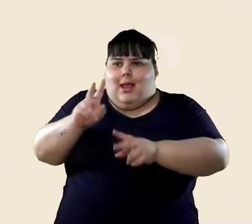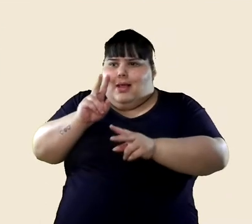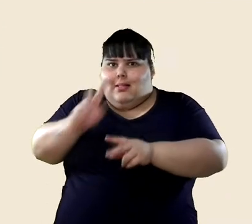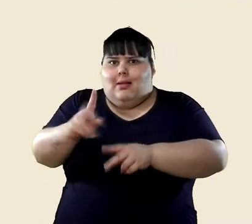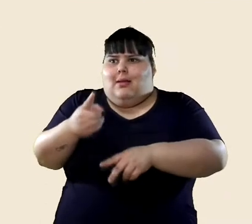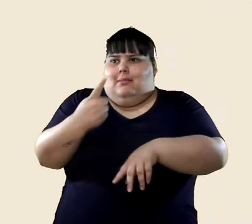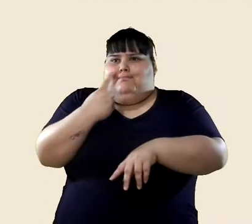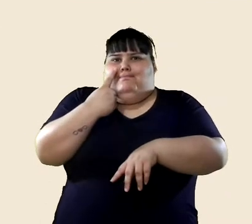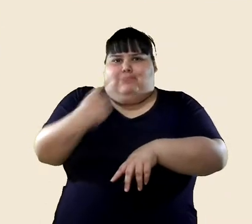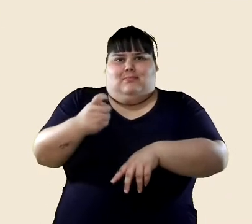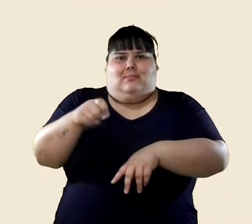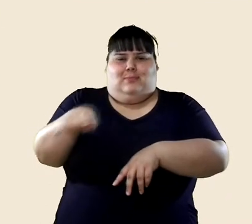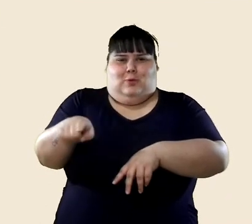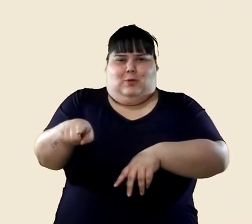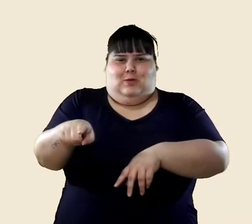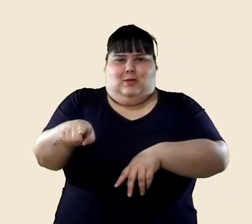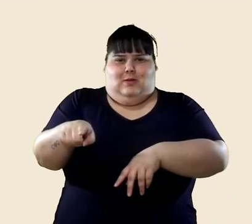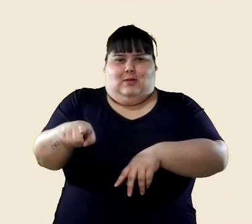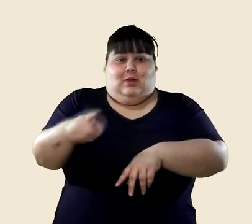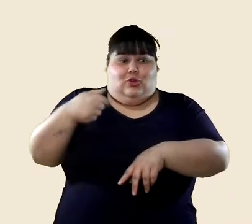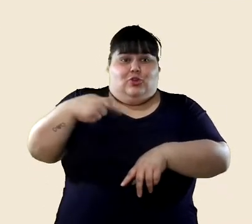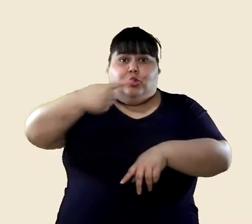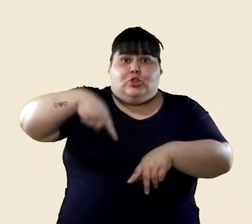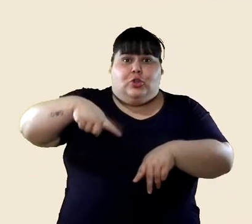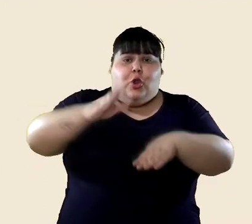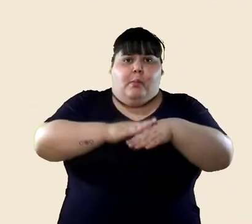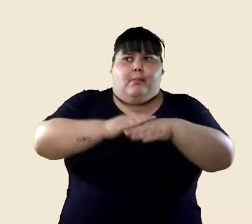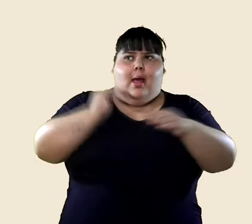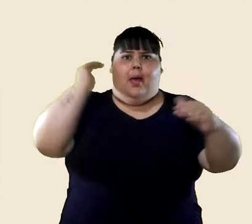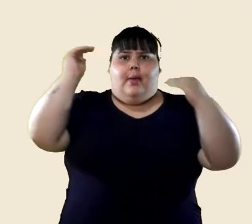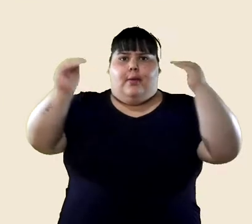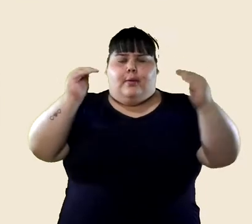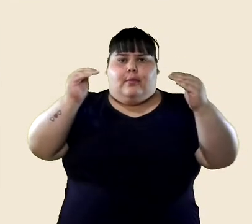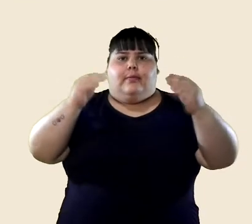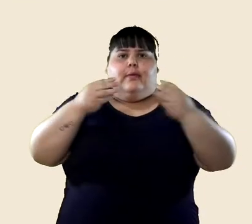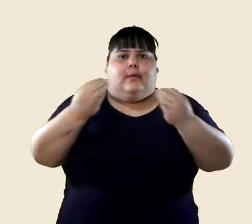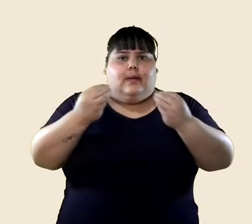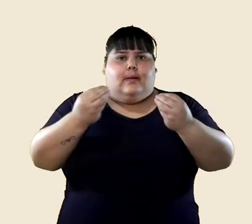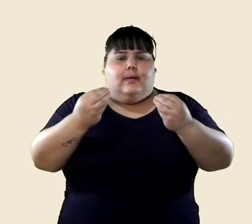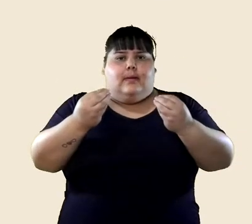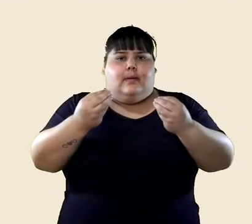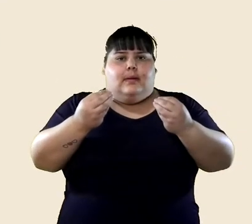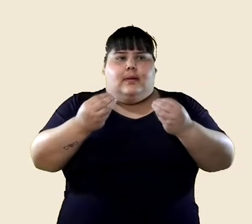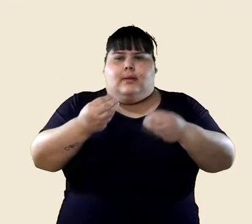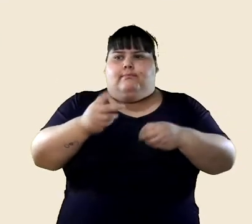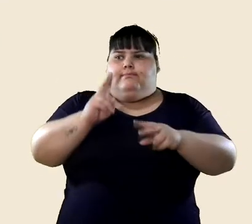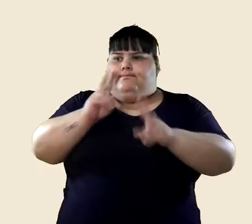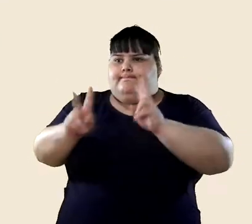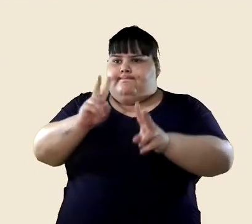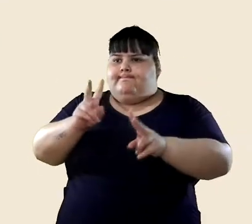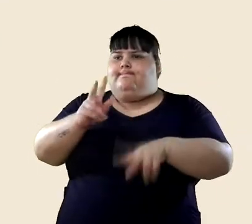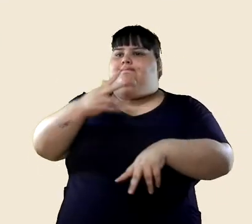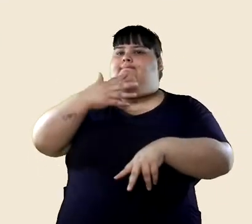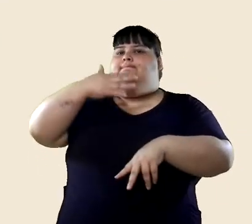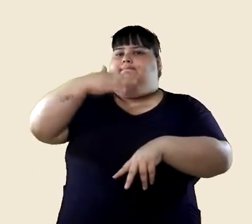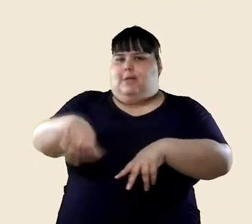ellos nos hablan, y la tarea del adulto es poder retranscribir eso, reinterpretarlo y devolvérselos a ellos y